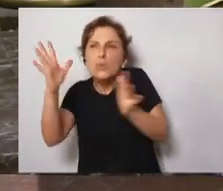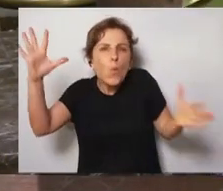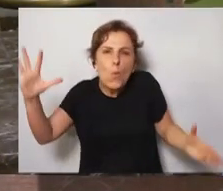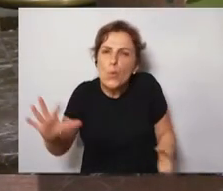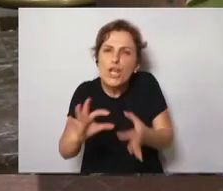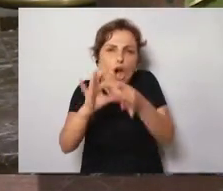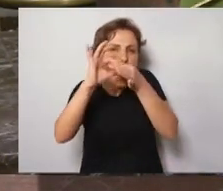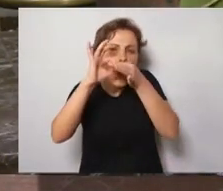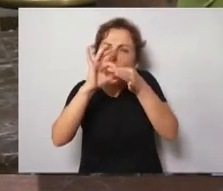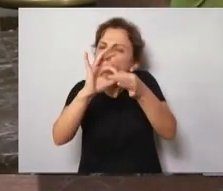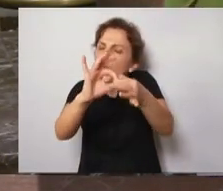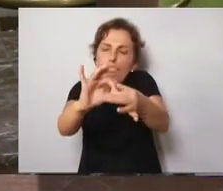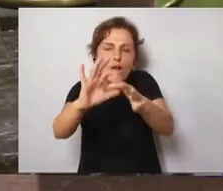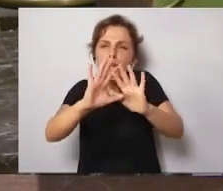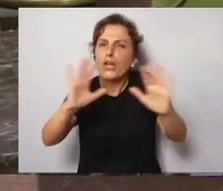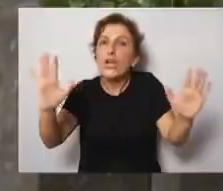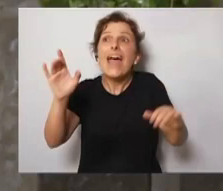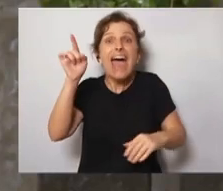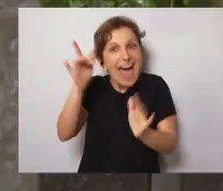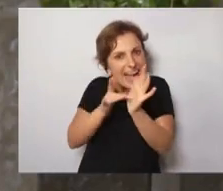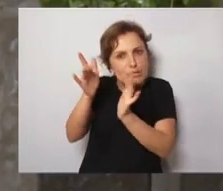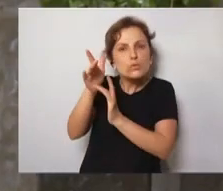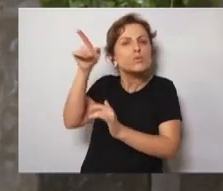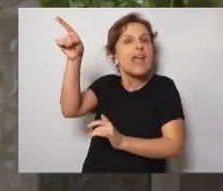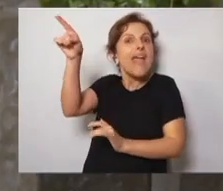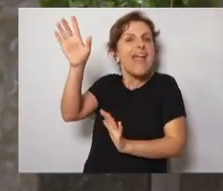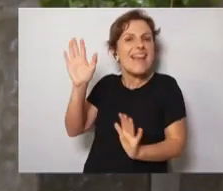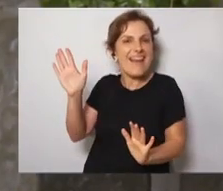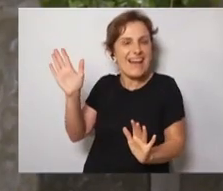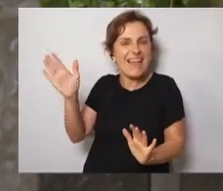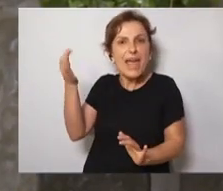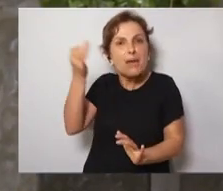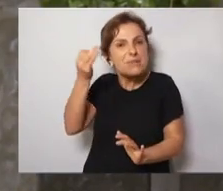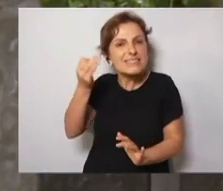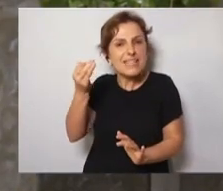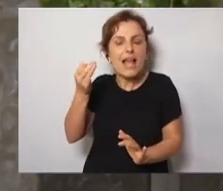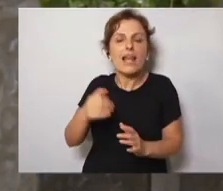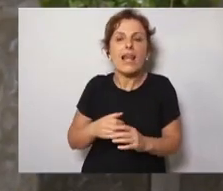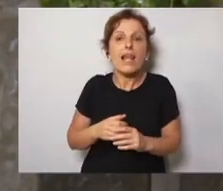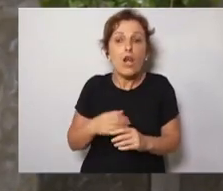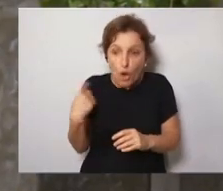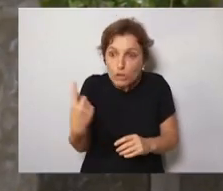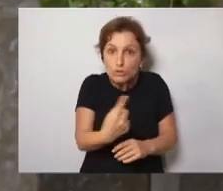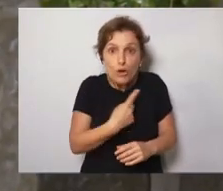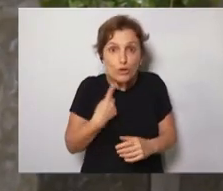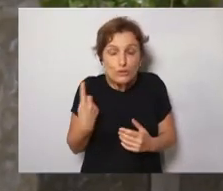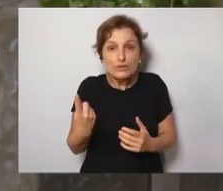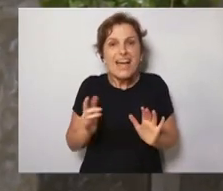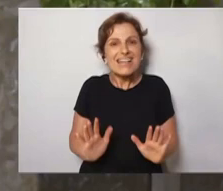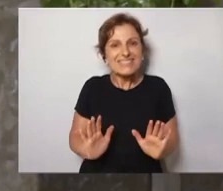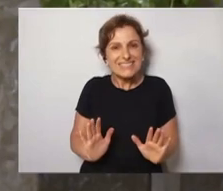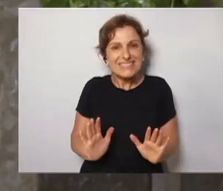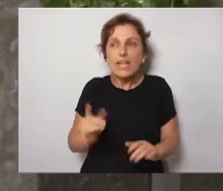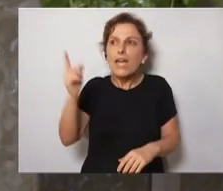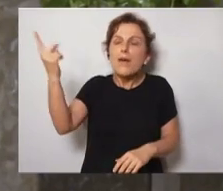ungido con mayúsculas también nosotros somos con el ungido y por lo tanto enviados a